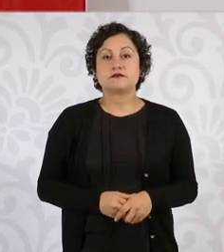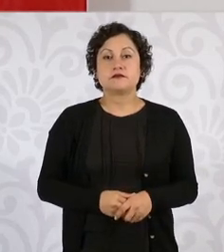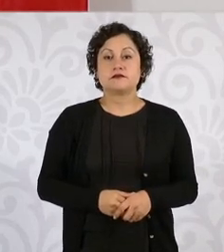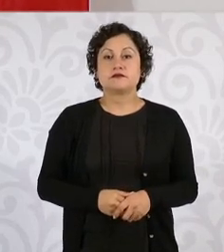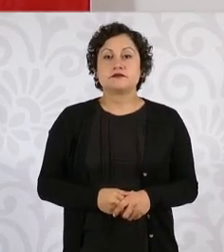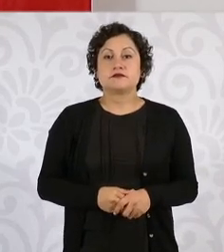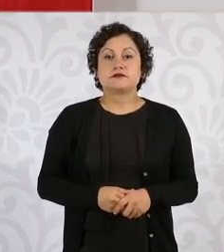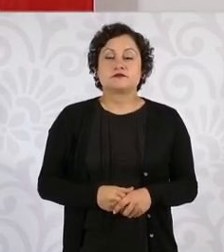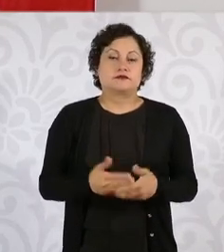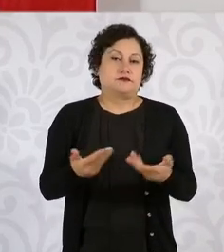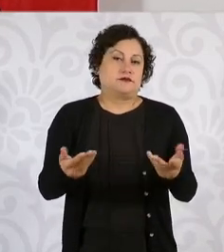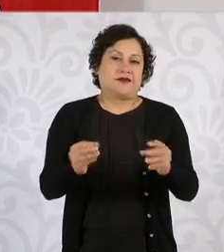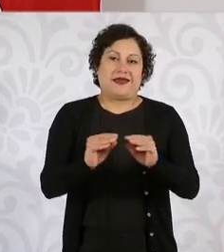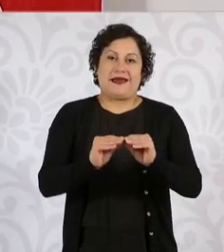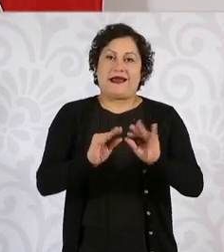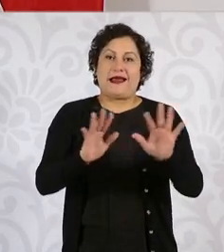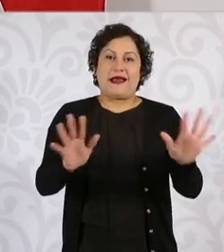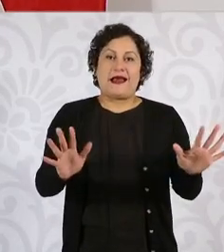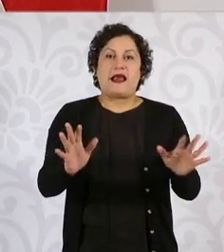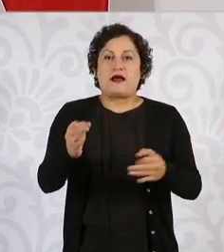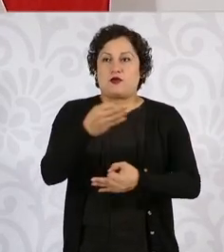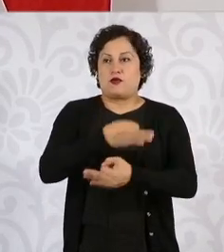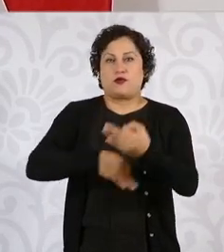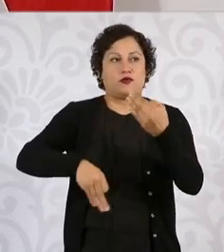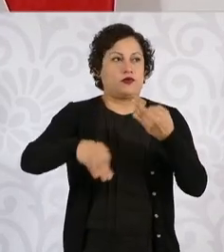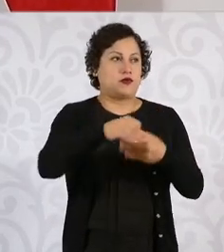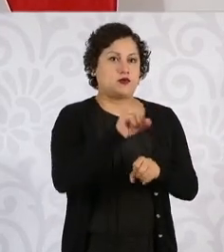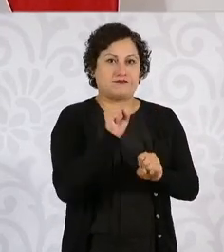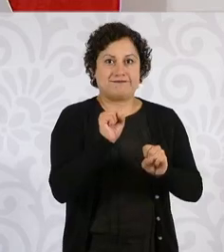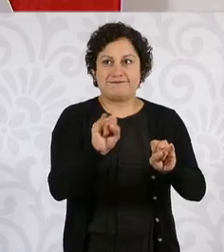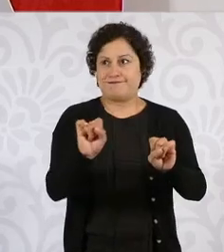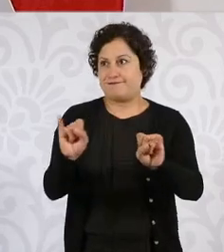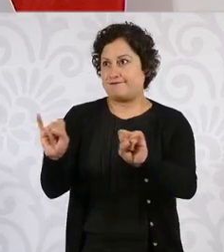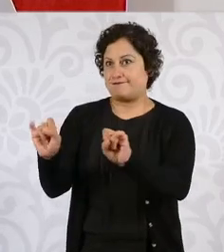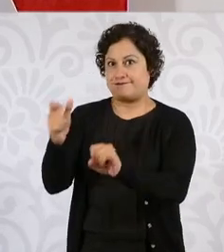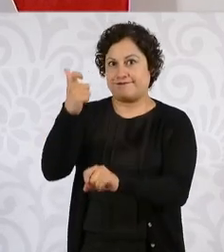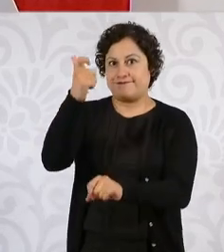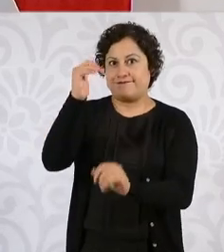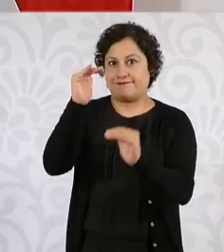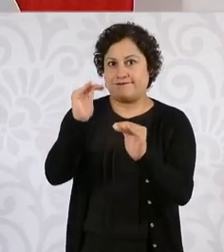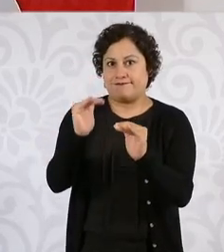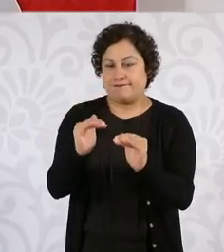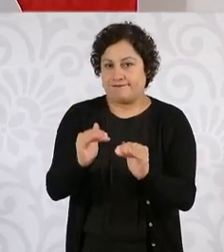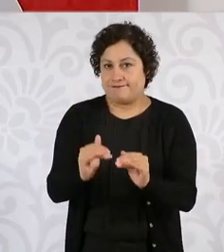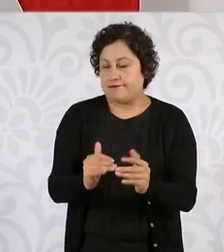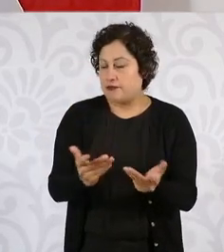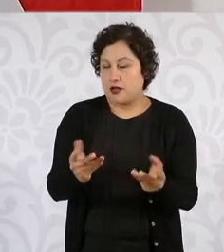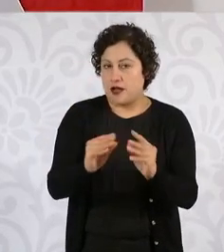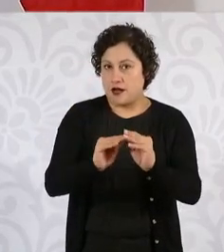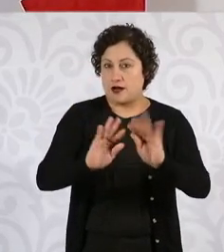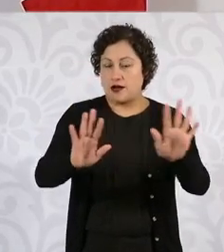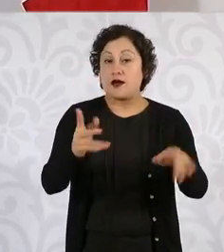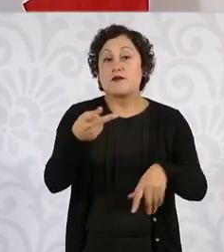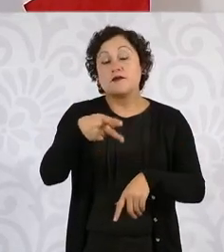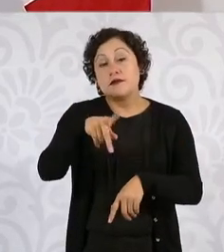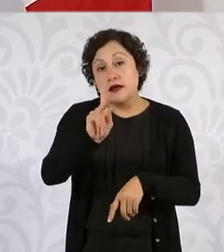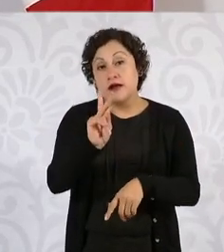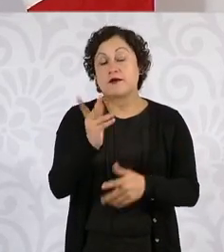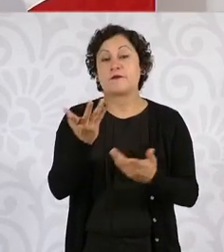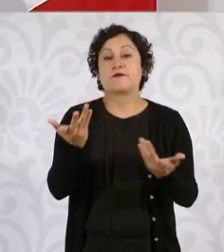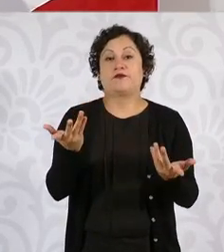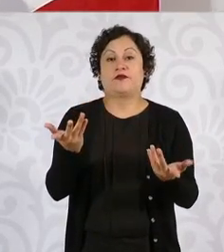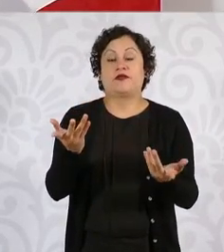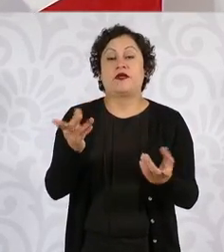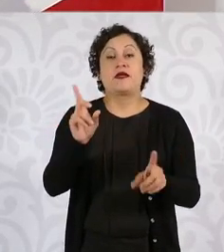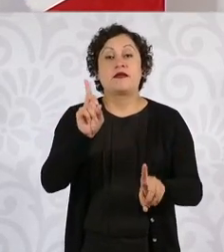Por supuesto que todos queremos que disminuyan, ¿verdad?, los precios. Está en función, pues, obviamente, de